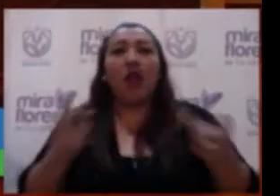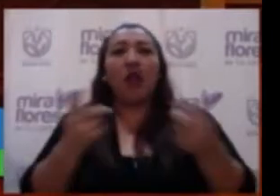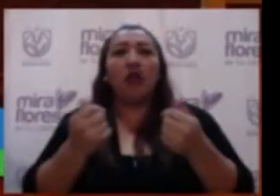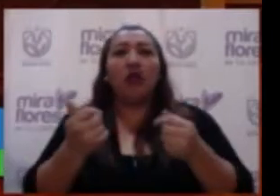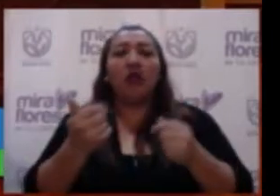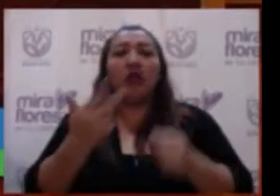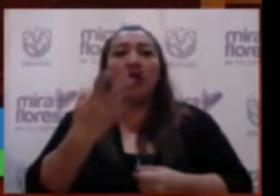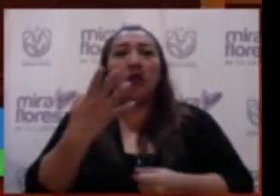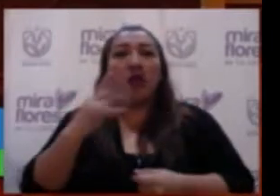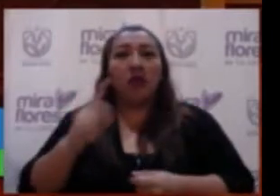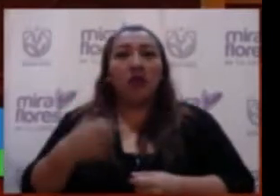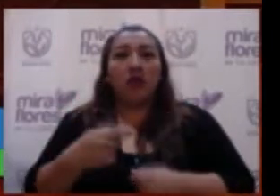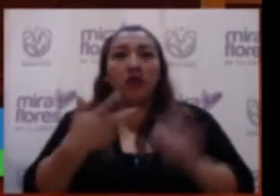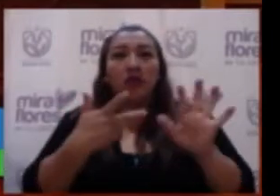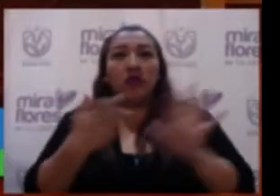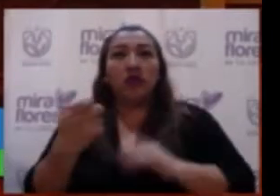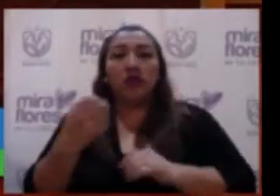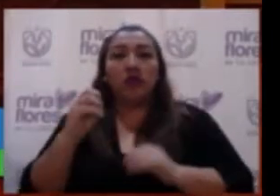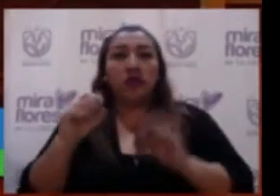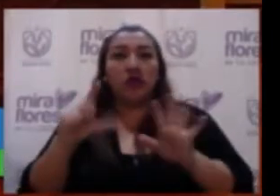de